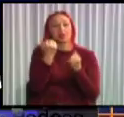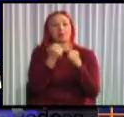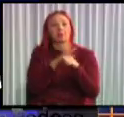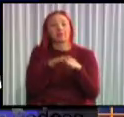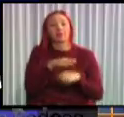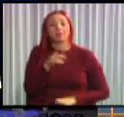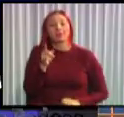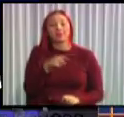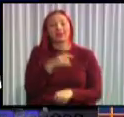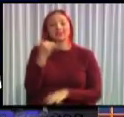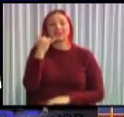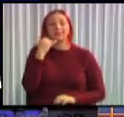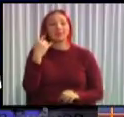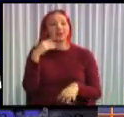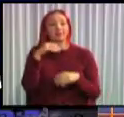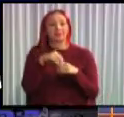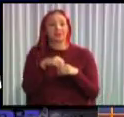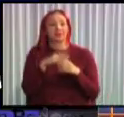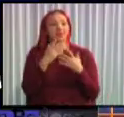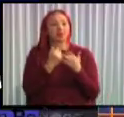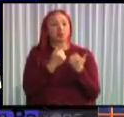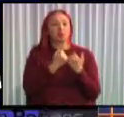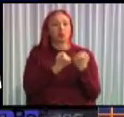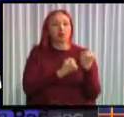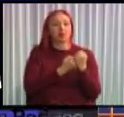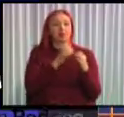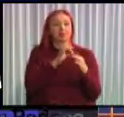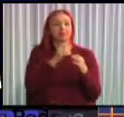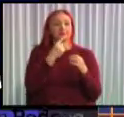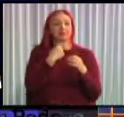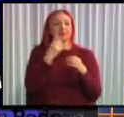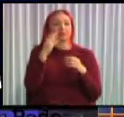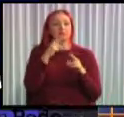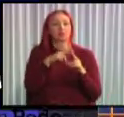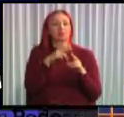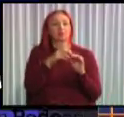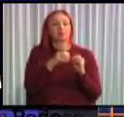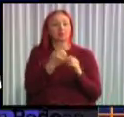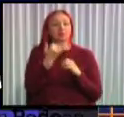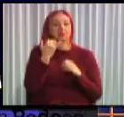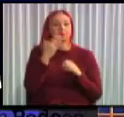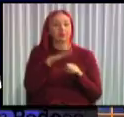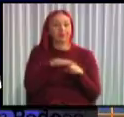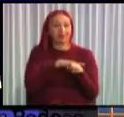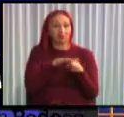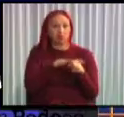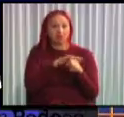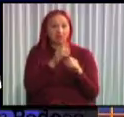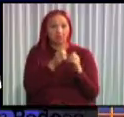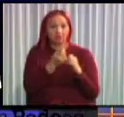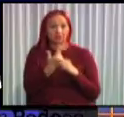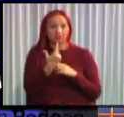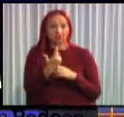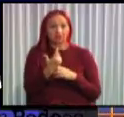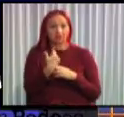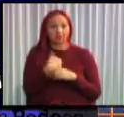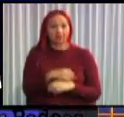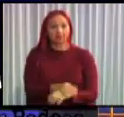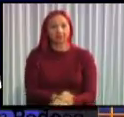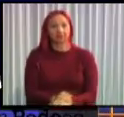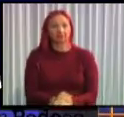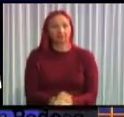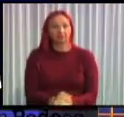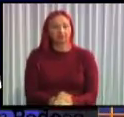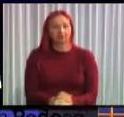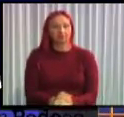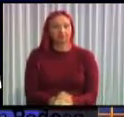favor. La primera llamada que me entre con un carrito de esos y que me le tomen el nombre y el número de teléfono, por favor, y el número de cédula al señor. A